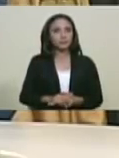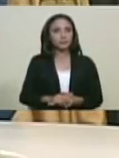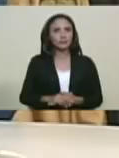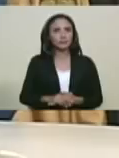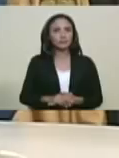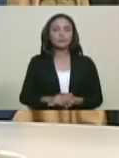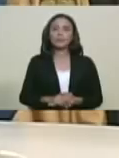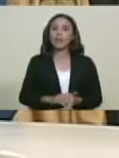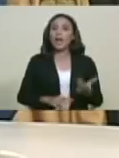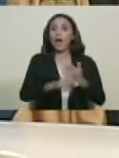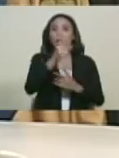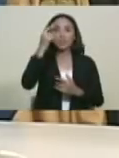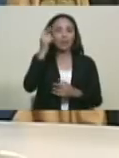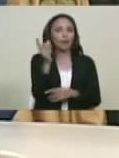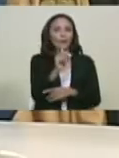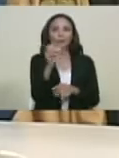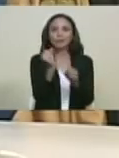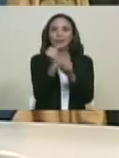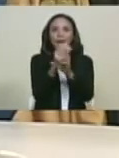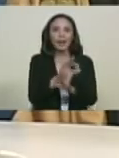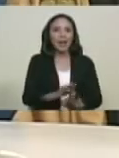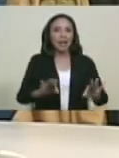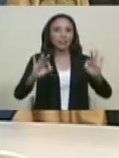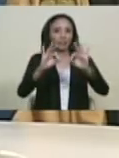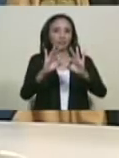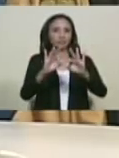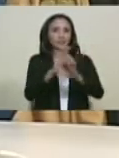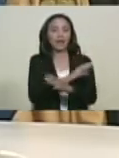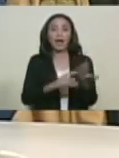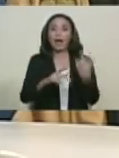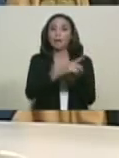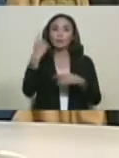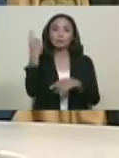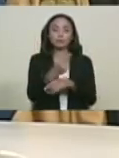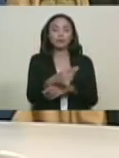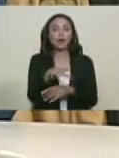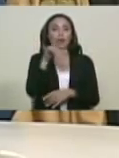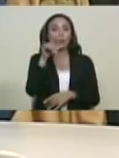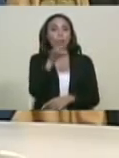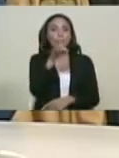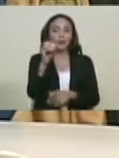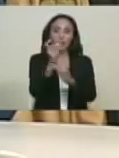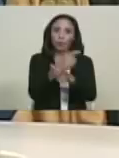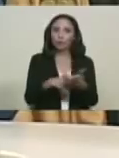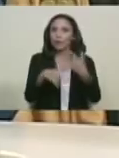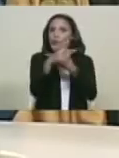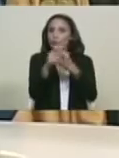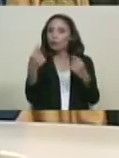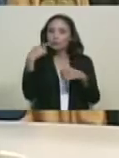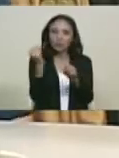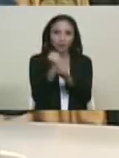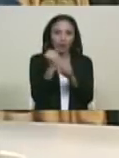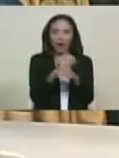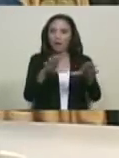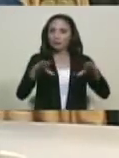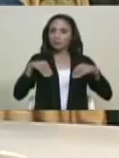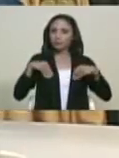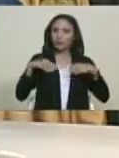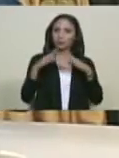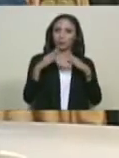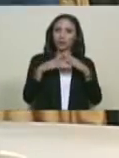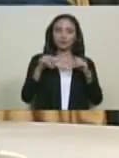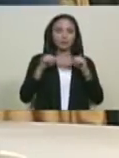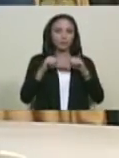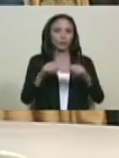no laborable declaro el lunes 20 de agosto días no laborables para que